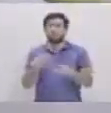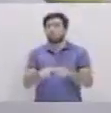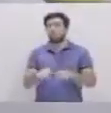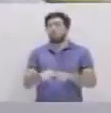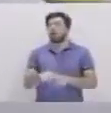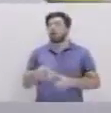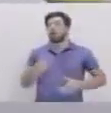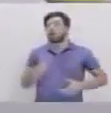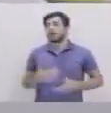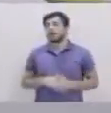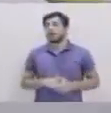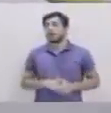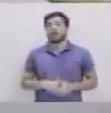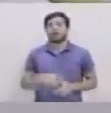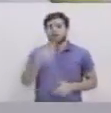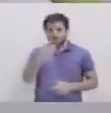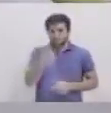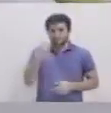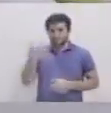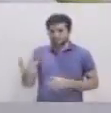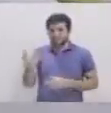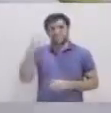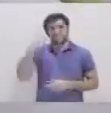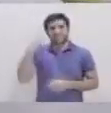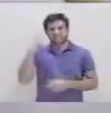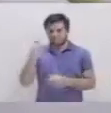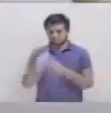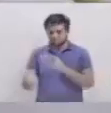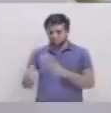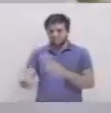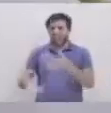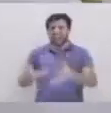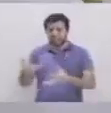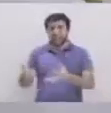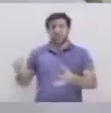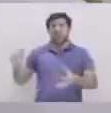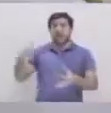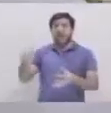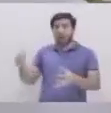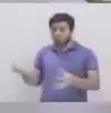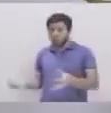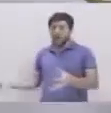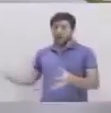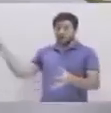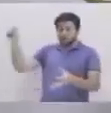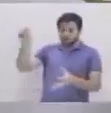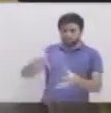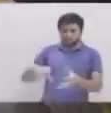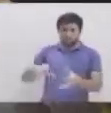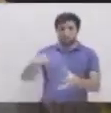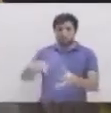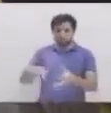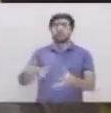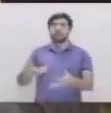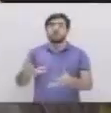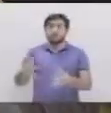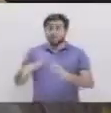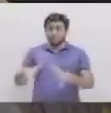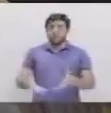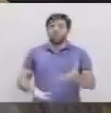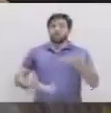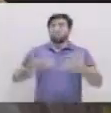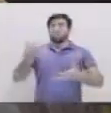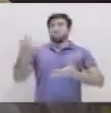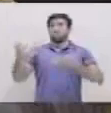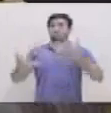ejemplo, también cuando tenemos carbón caliente y le colocamos agua. El carbón va a disminuir su